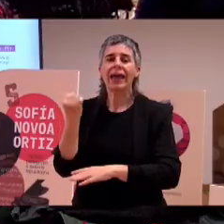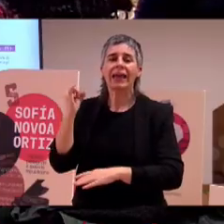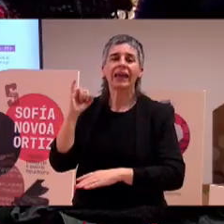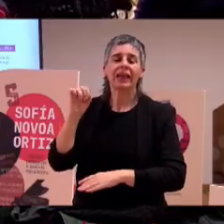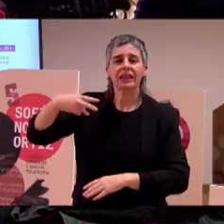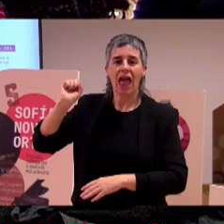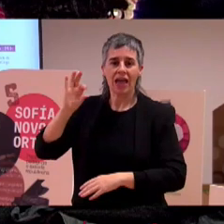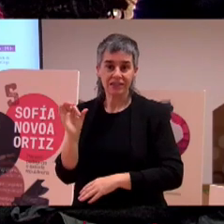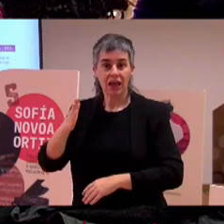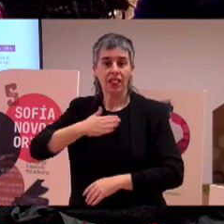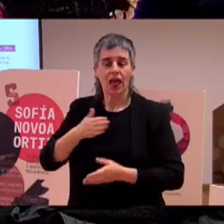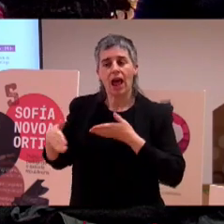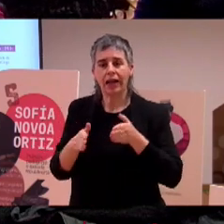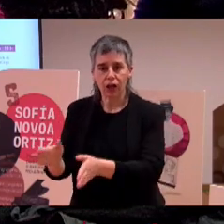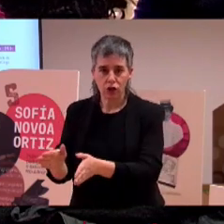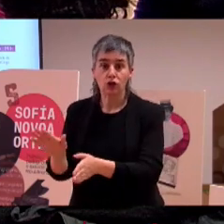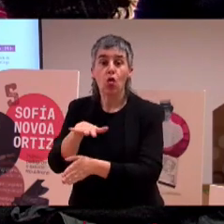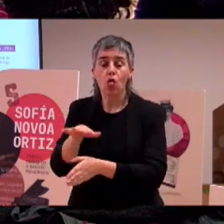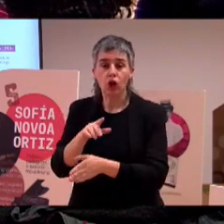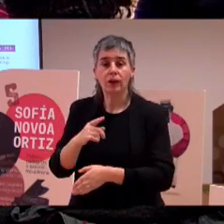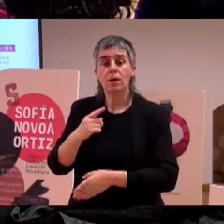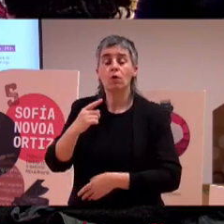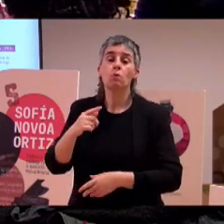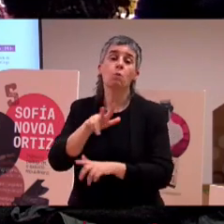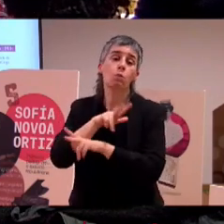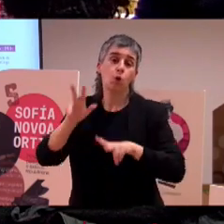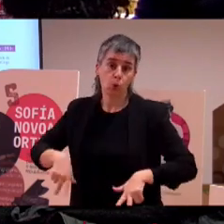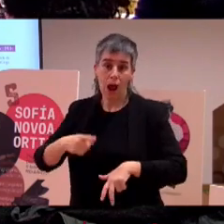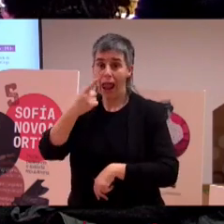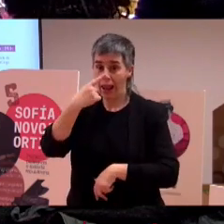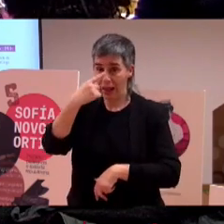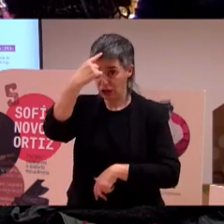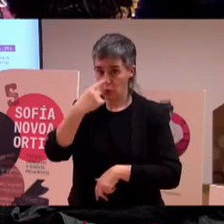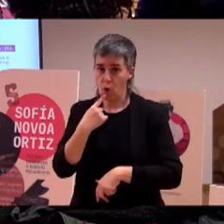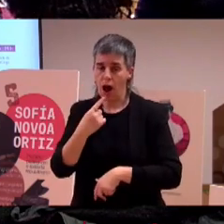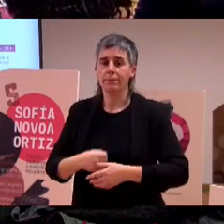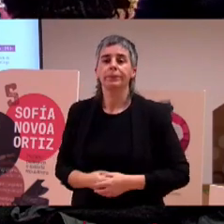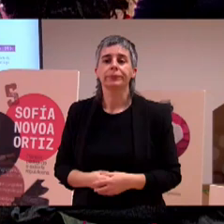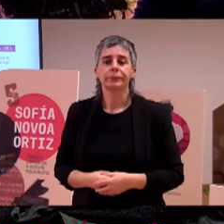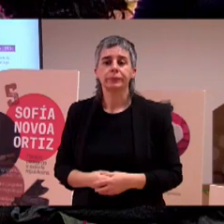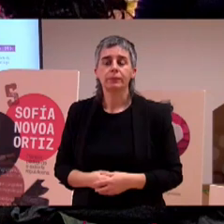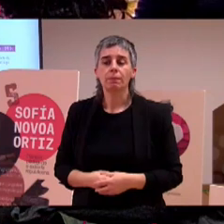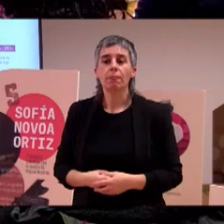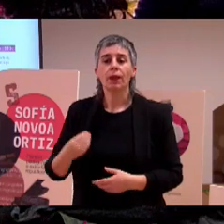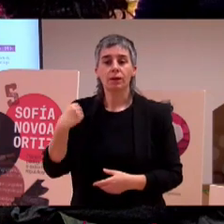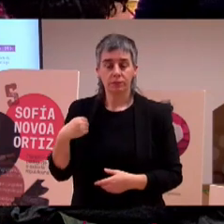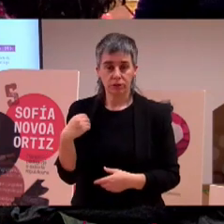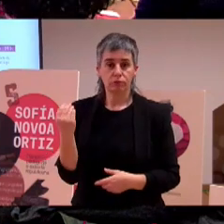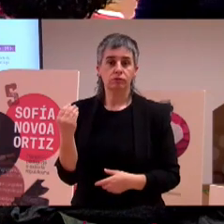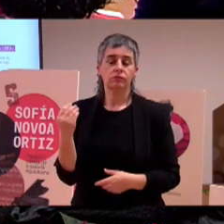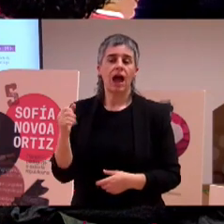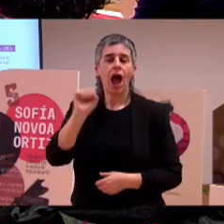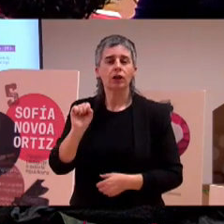onde, por certo, tamén pasou unha temporada Sofía. En